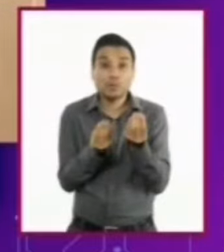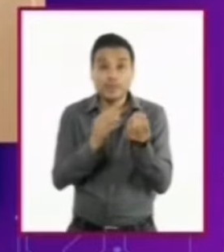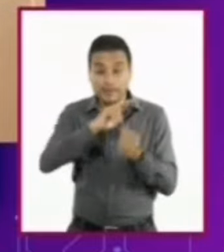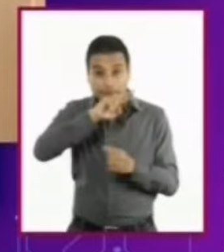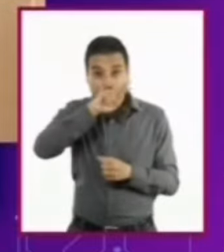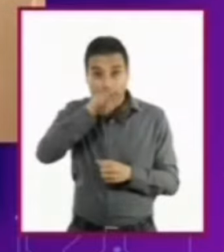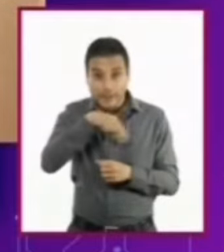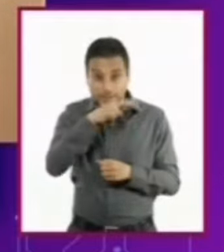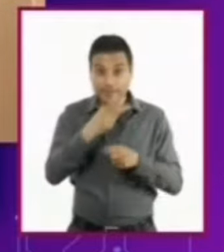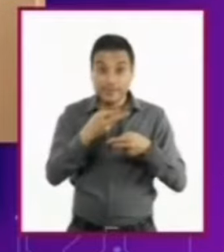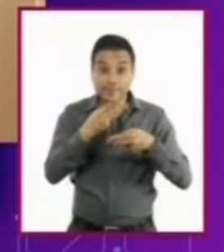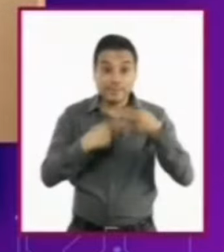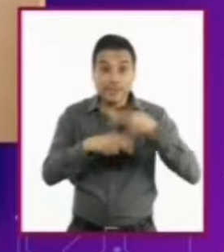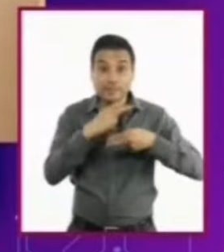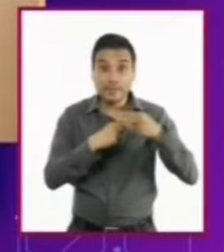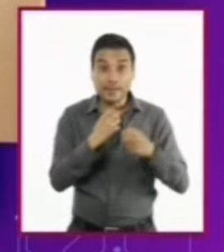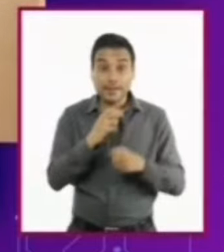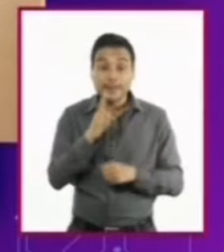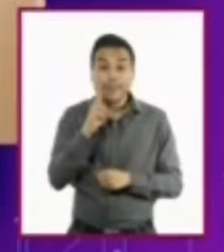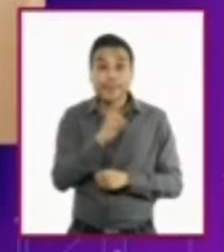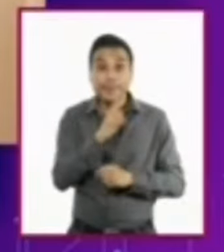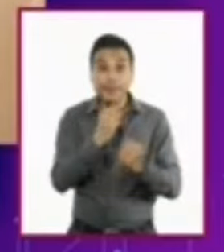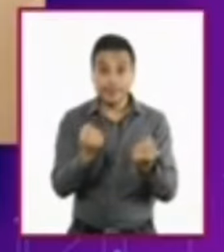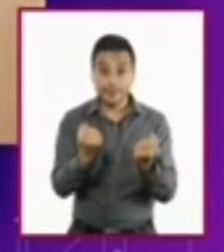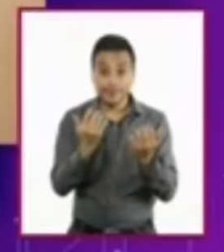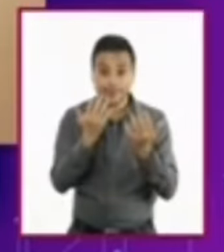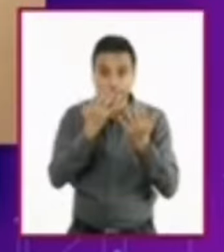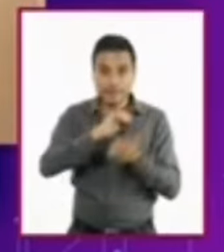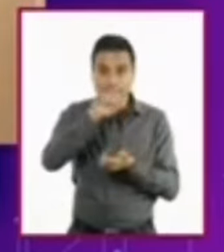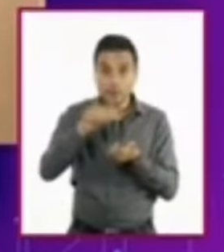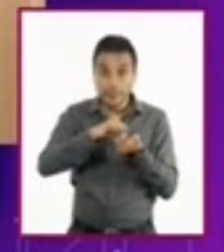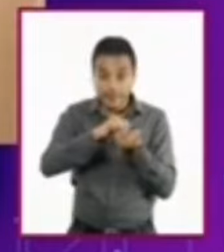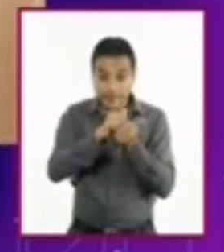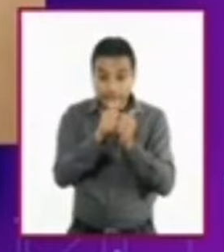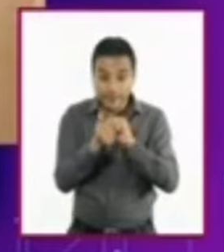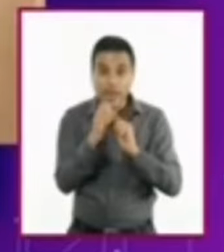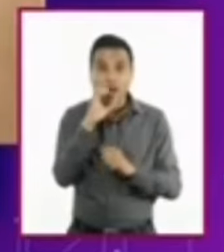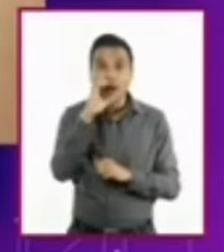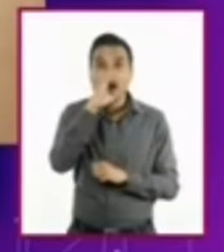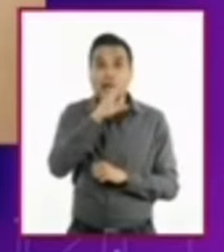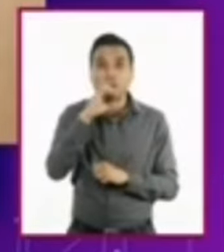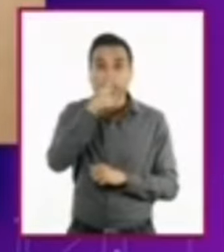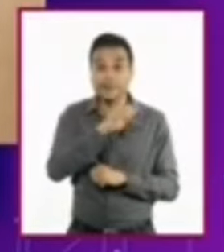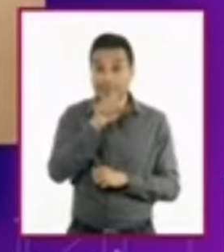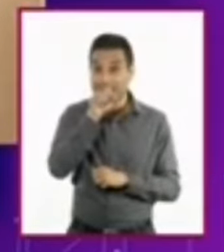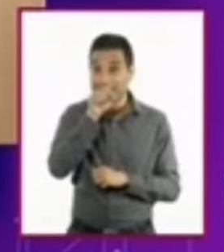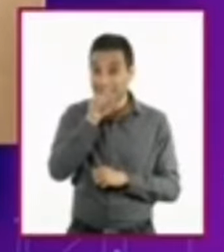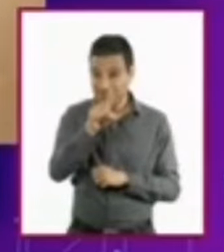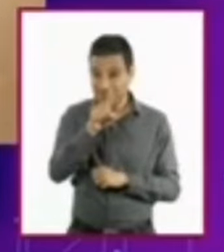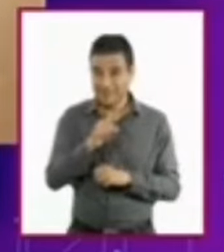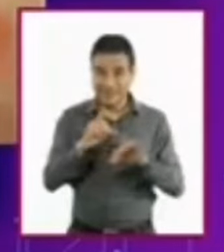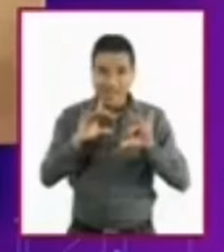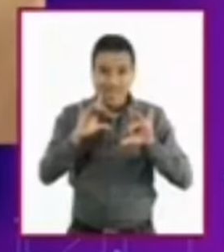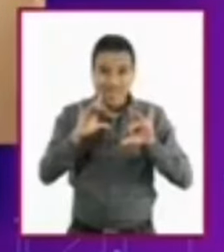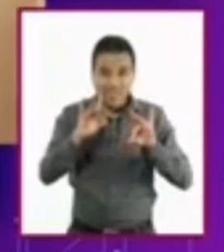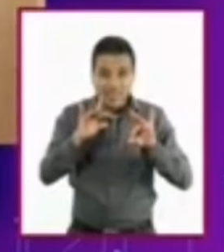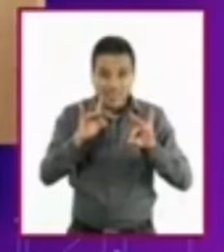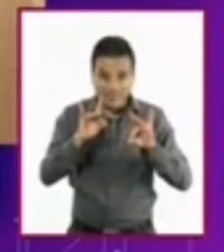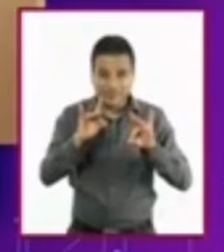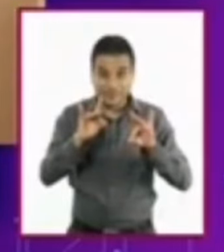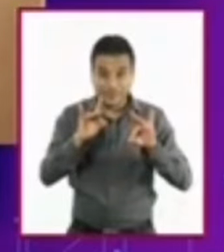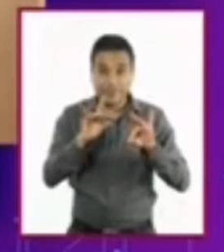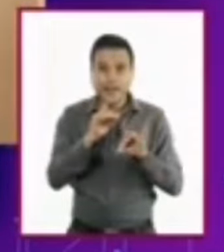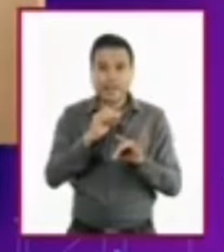el aire a su paso. Además, el espeso moco producido por las glándulas mucosas filtra el aire y